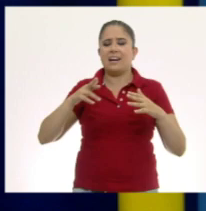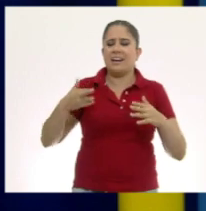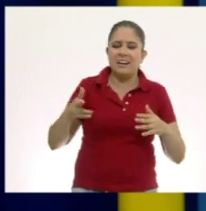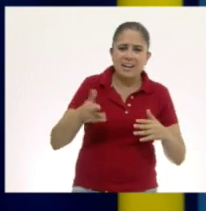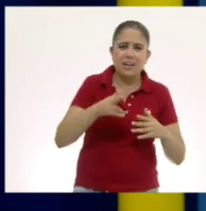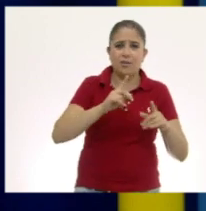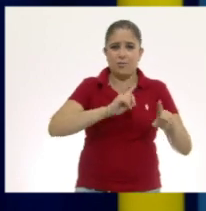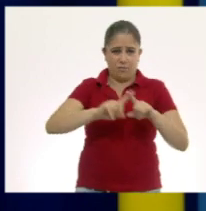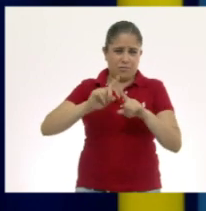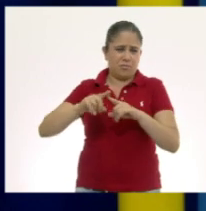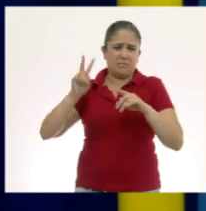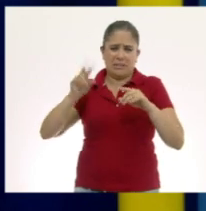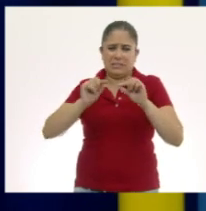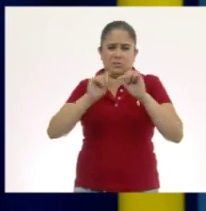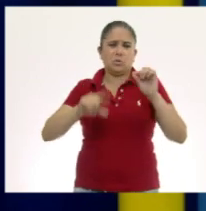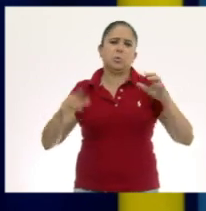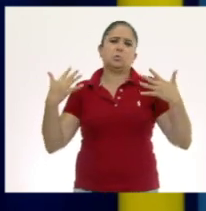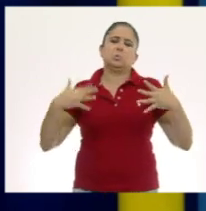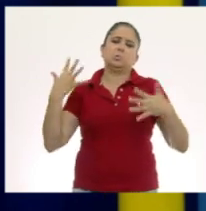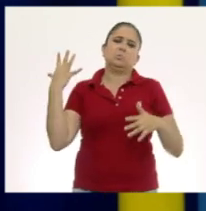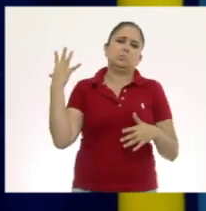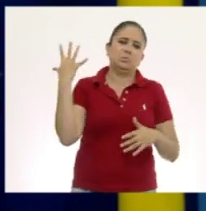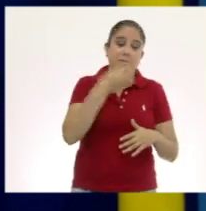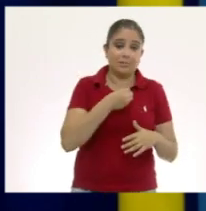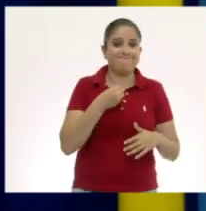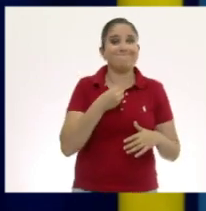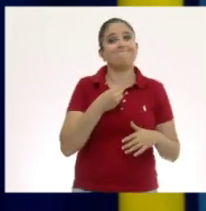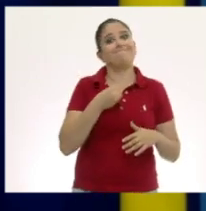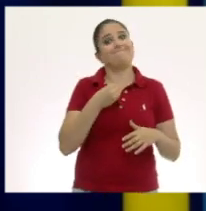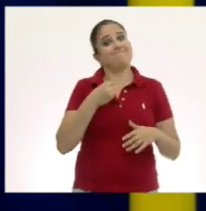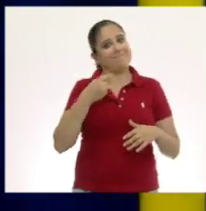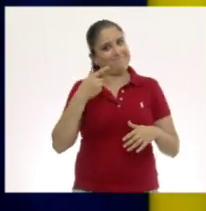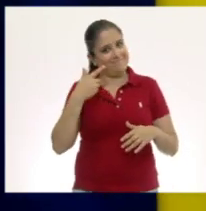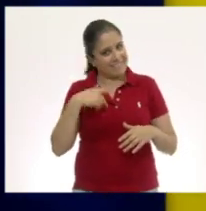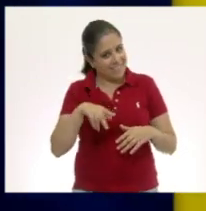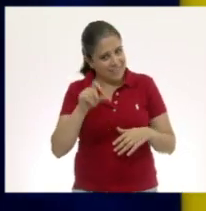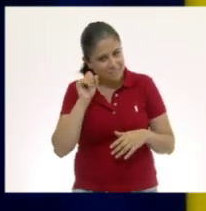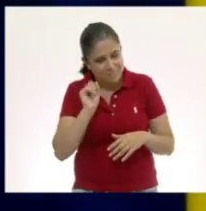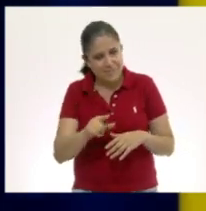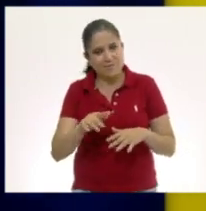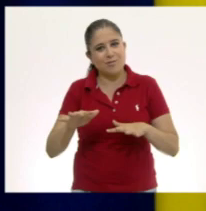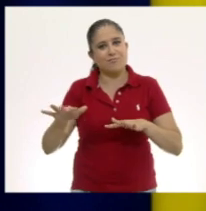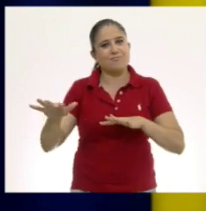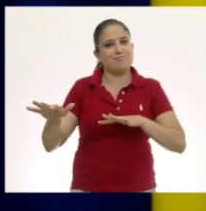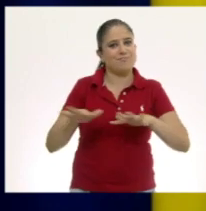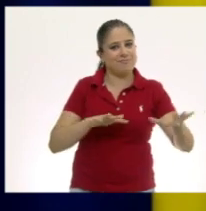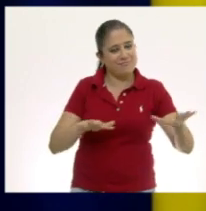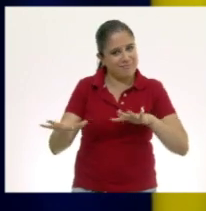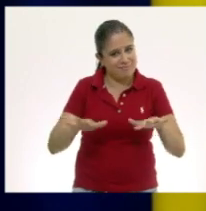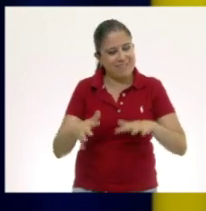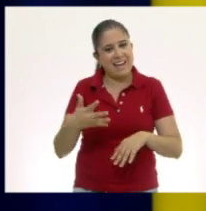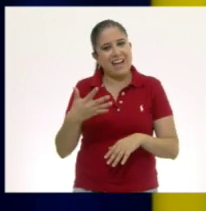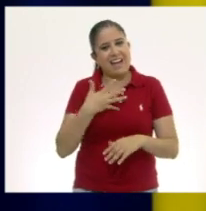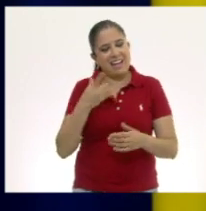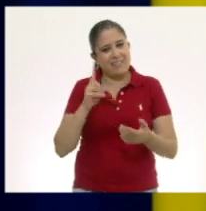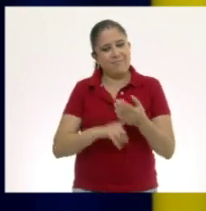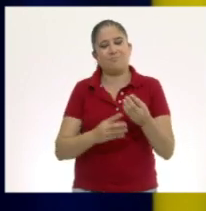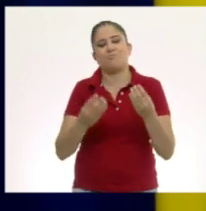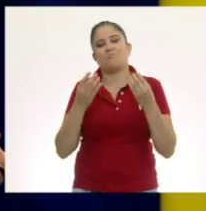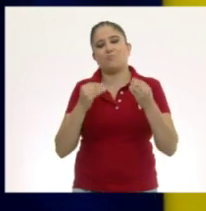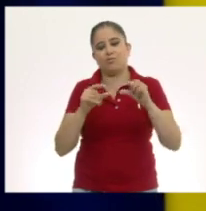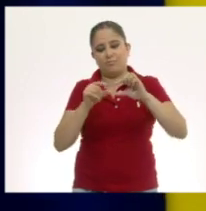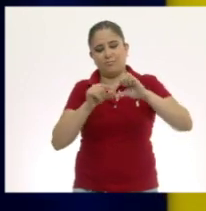visto en clases de geografía. Y también es muy rico en esa parte de que tenemos una alta